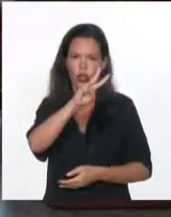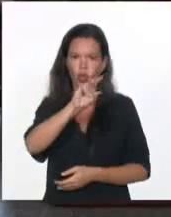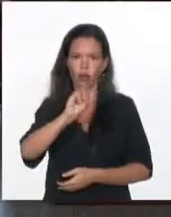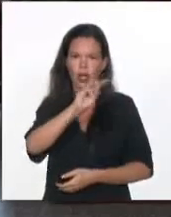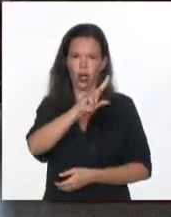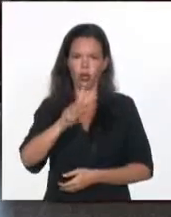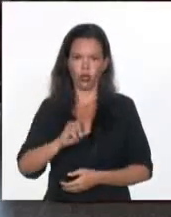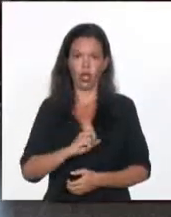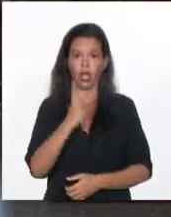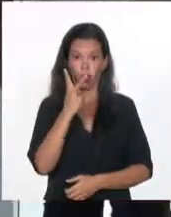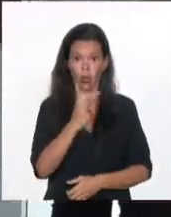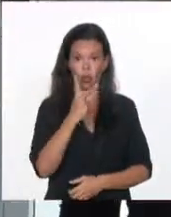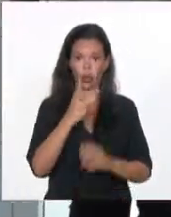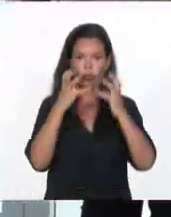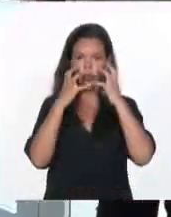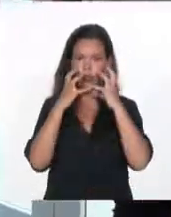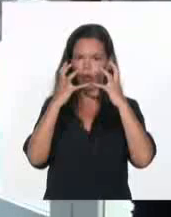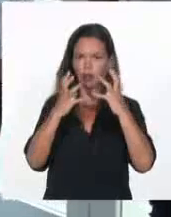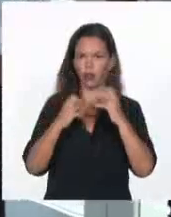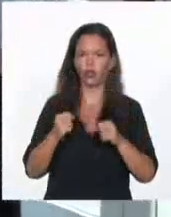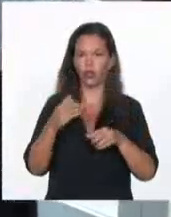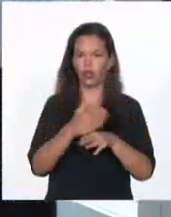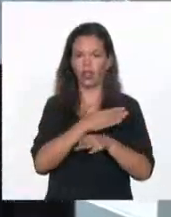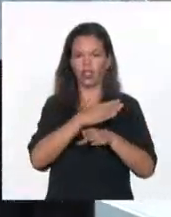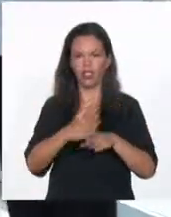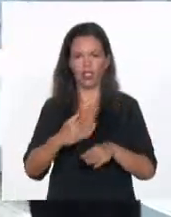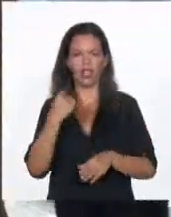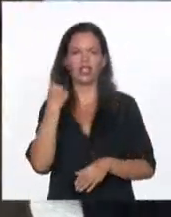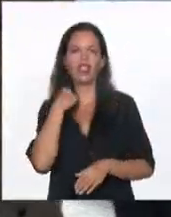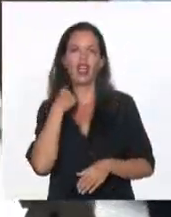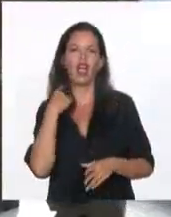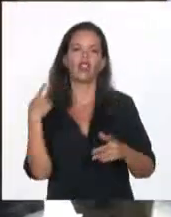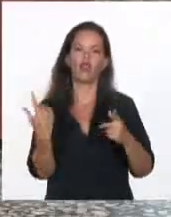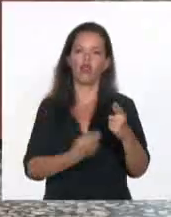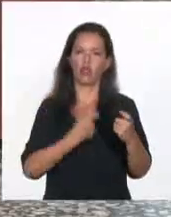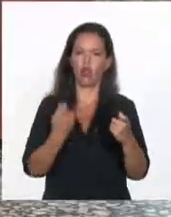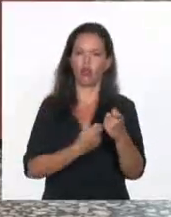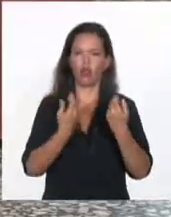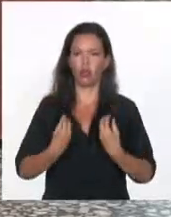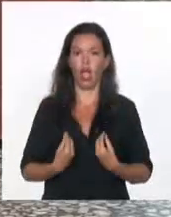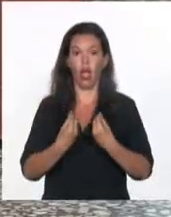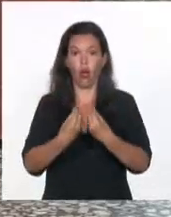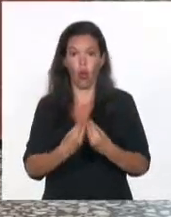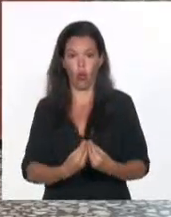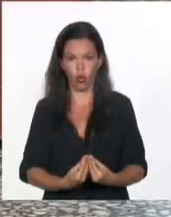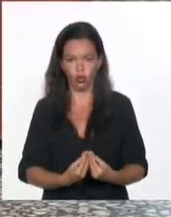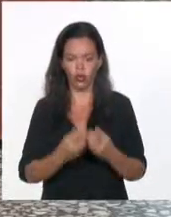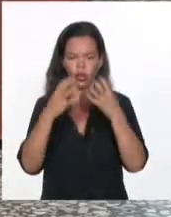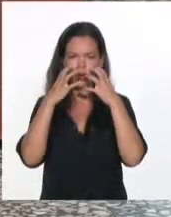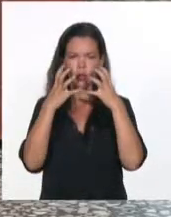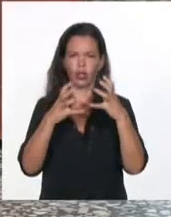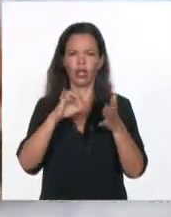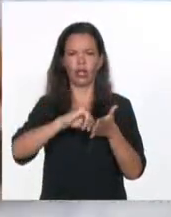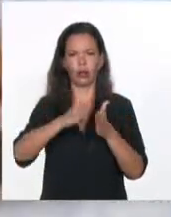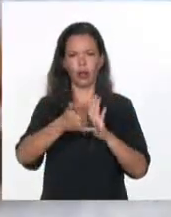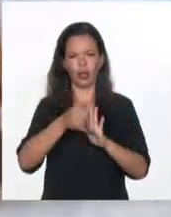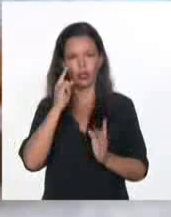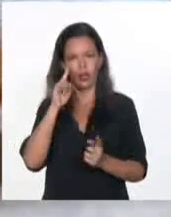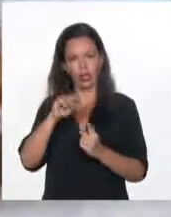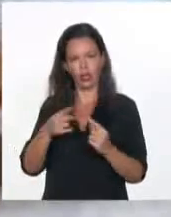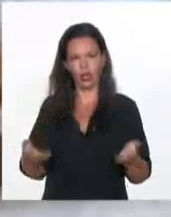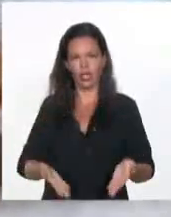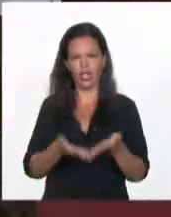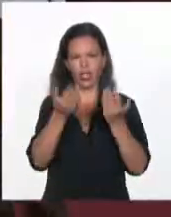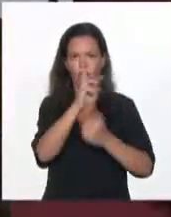cubanos de generaciones diferentes que estuvieron unidos en el empeño de hacer realidad importantes proyectos para el desarrollo de la